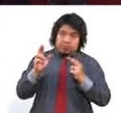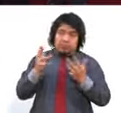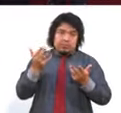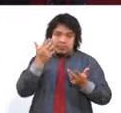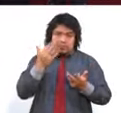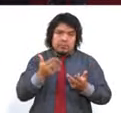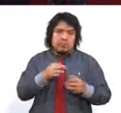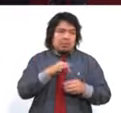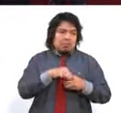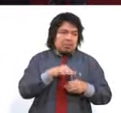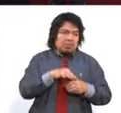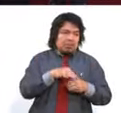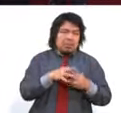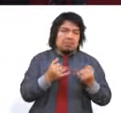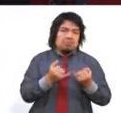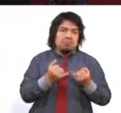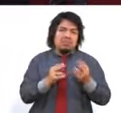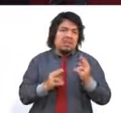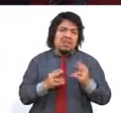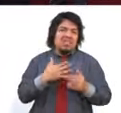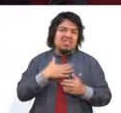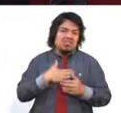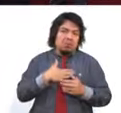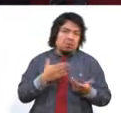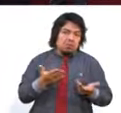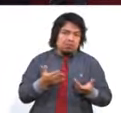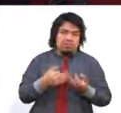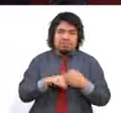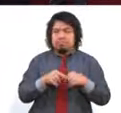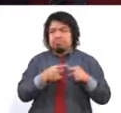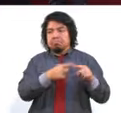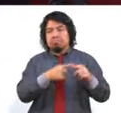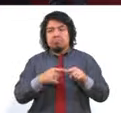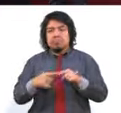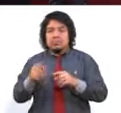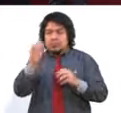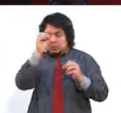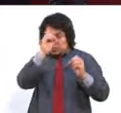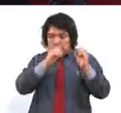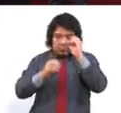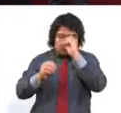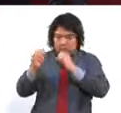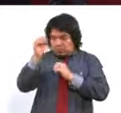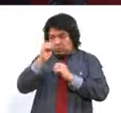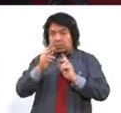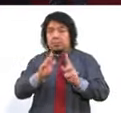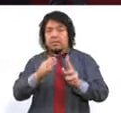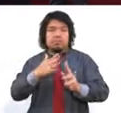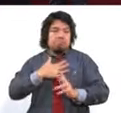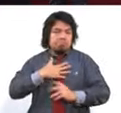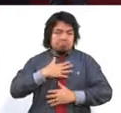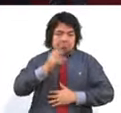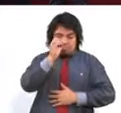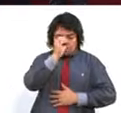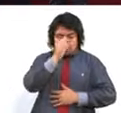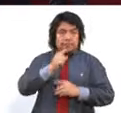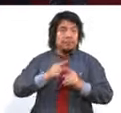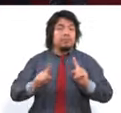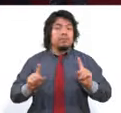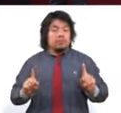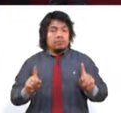de la democracia y además del respeto que debemos tener de las diversas opiniones. Nuestra opinión es distinta en este